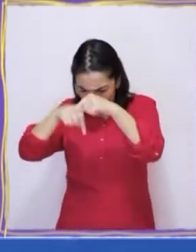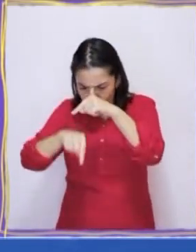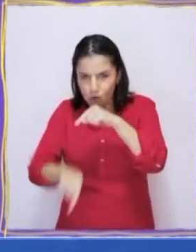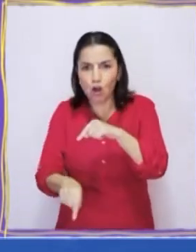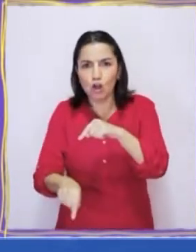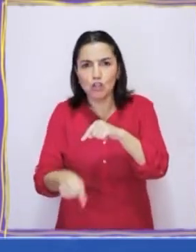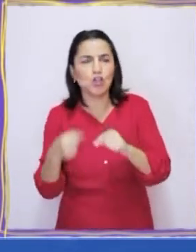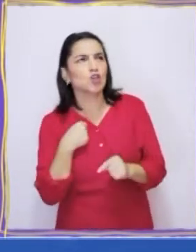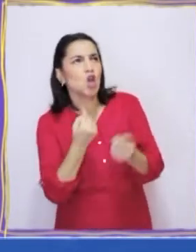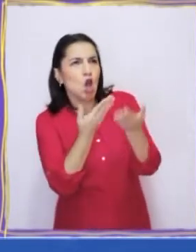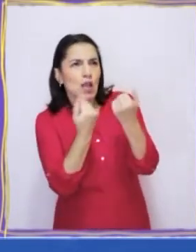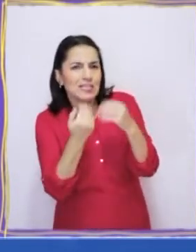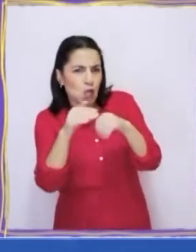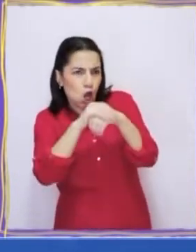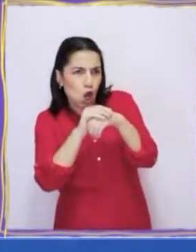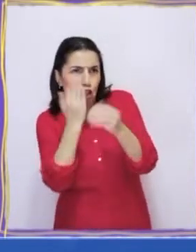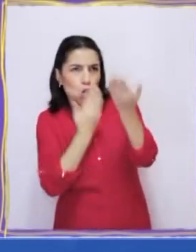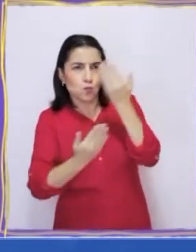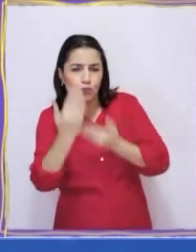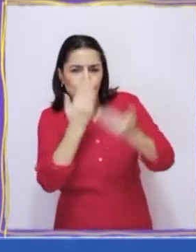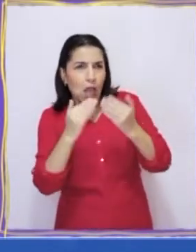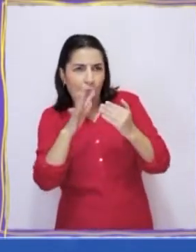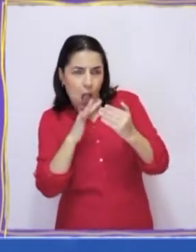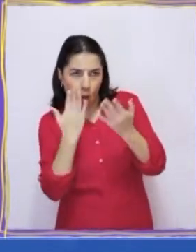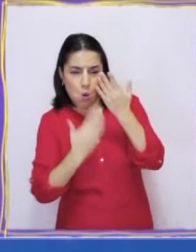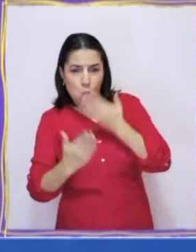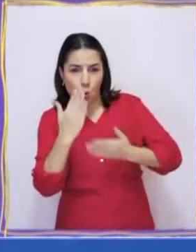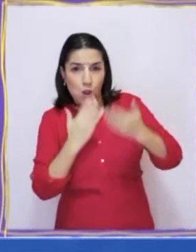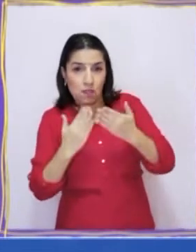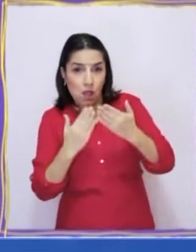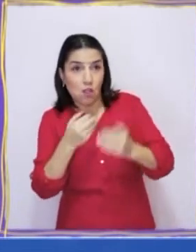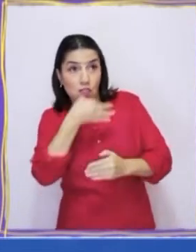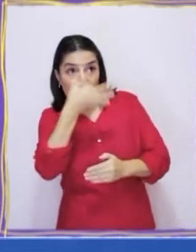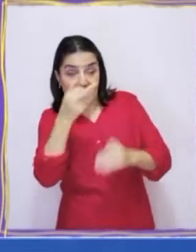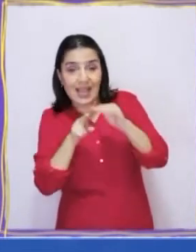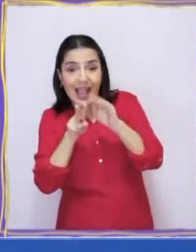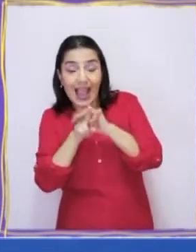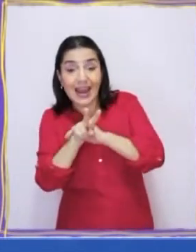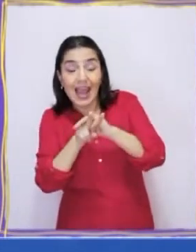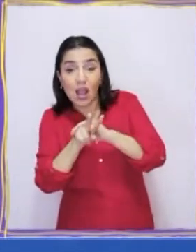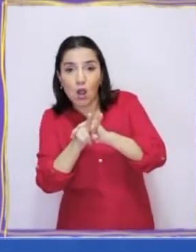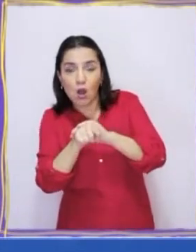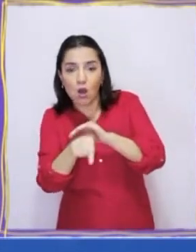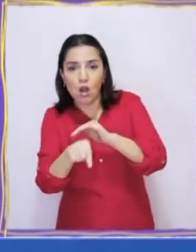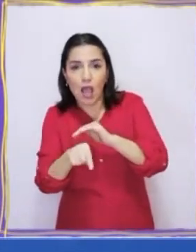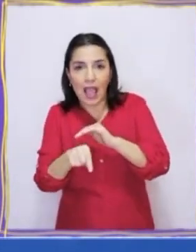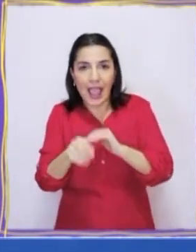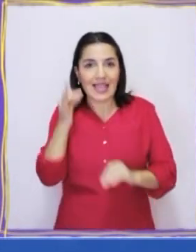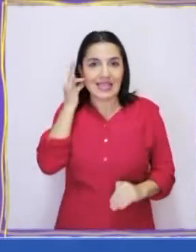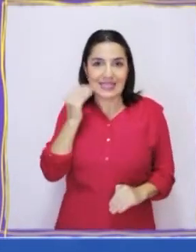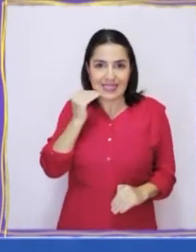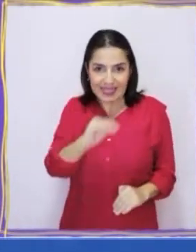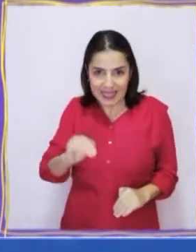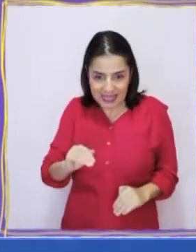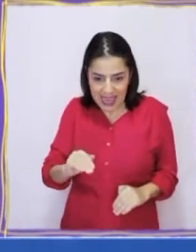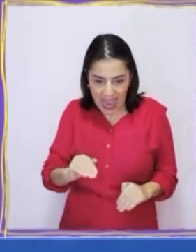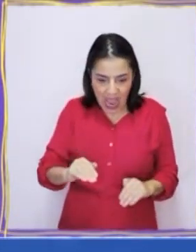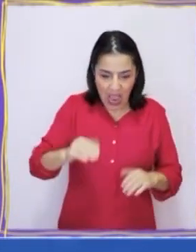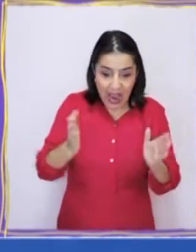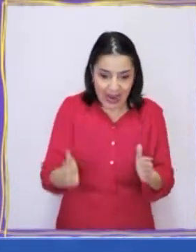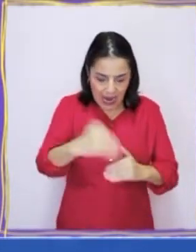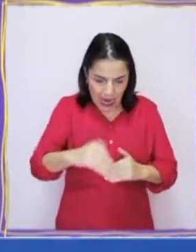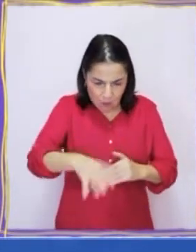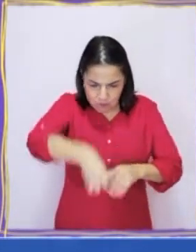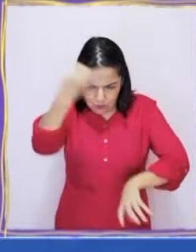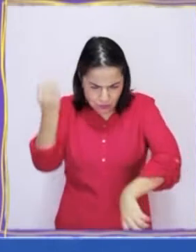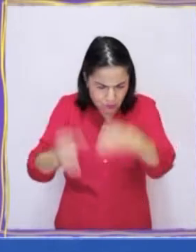Yo necesito una concha para mantenerme protegido y húmedo, susurra el caracol. Sofía hurga en la caja de